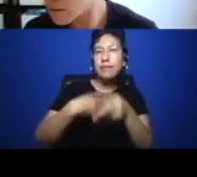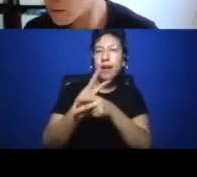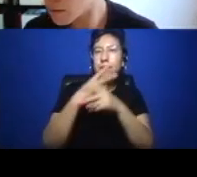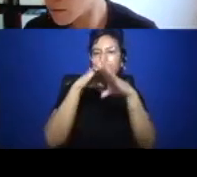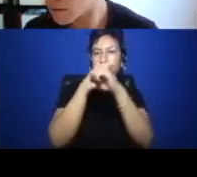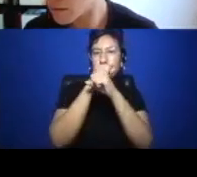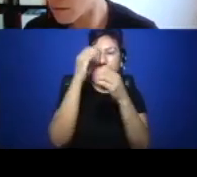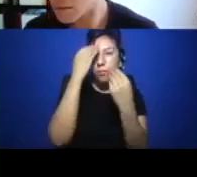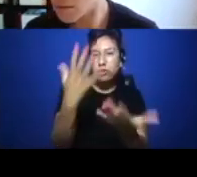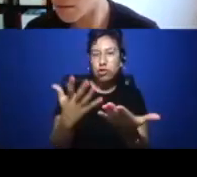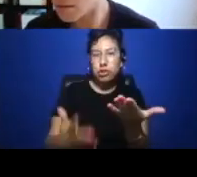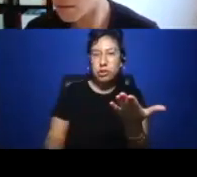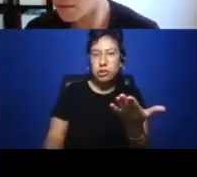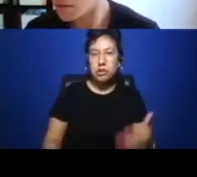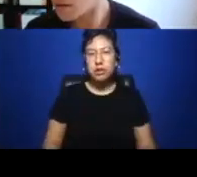guardando?